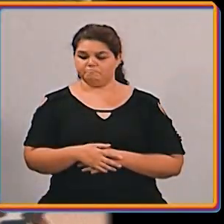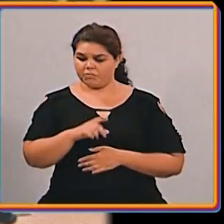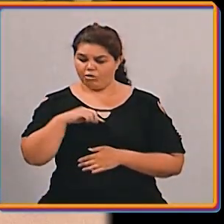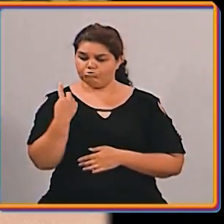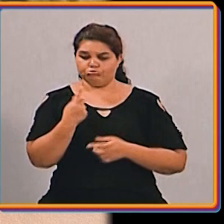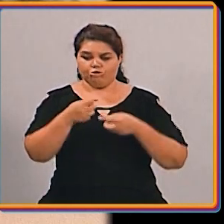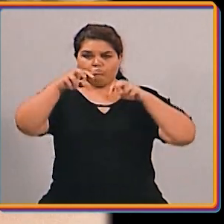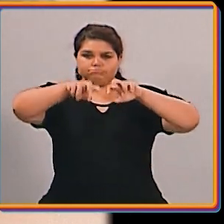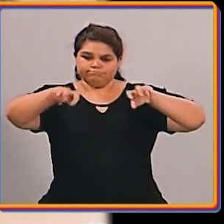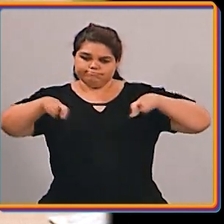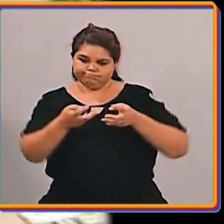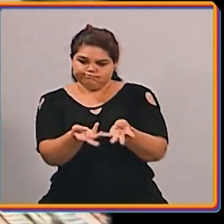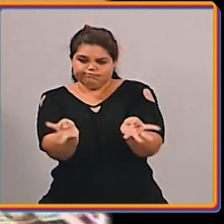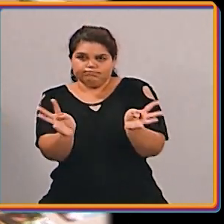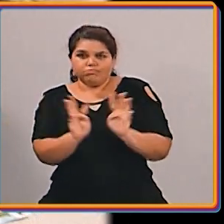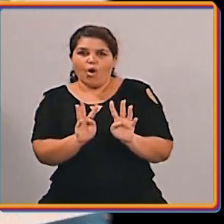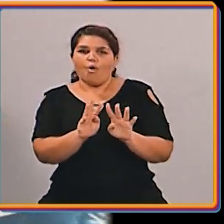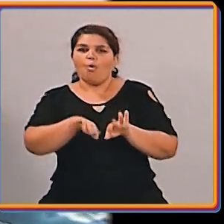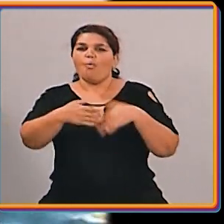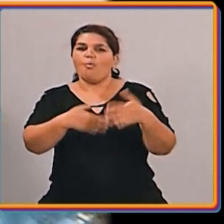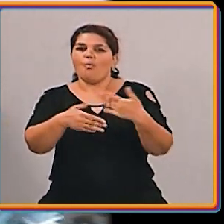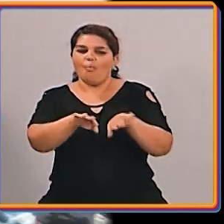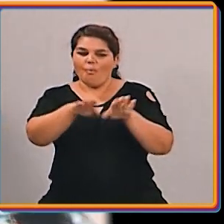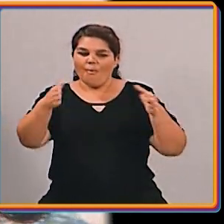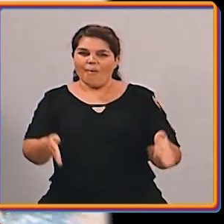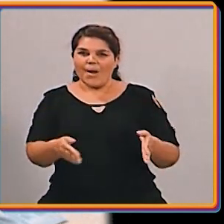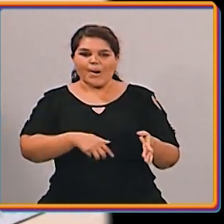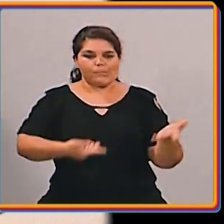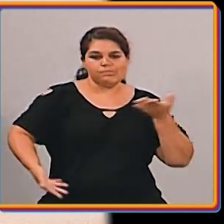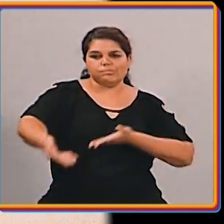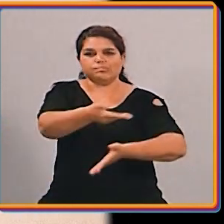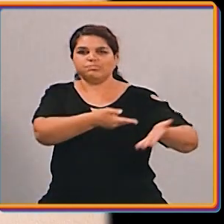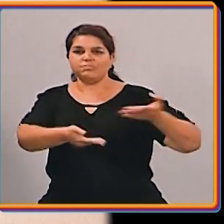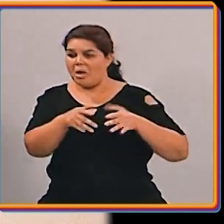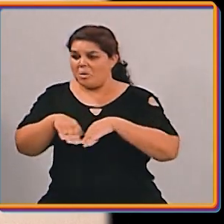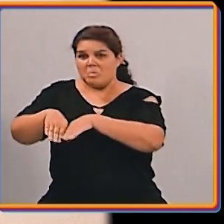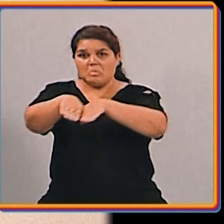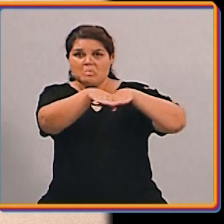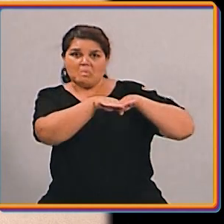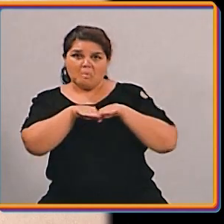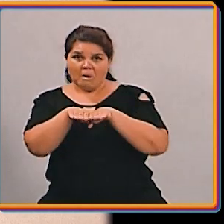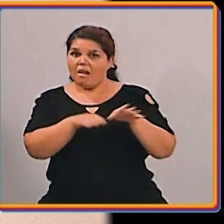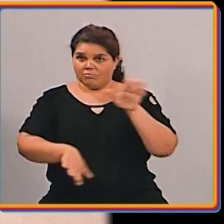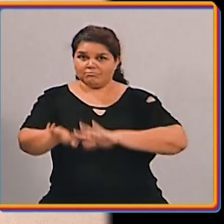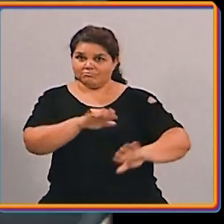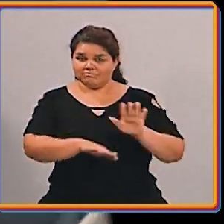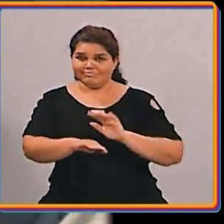Cuando nos sentamos alrededor de un juego de mesa con otras personas, acostumbramos a compartir la misma condición ante el